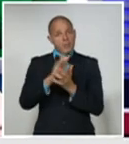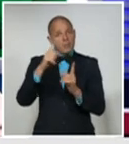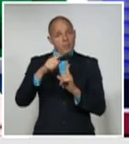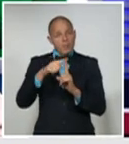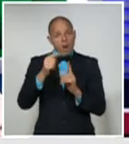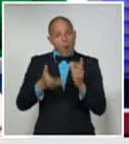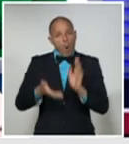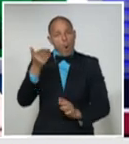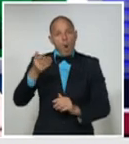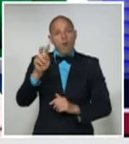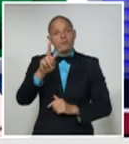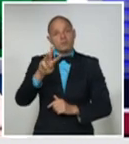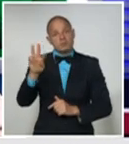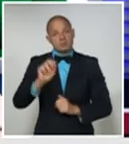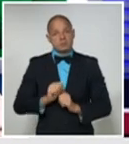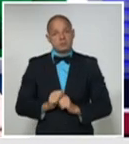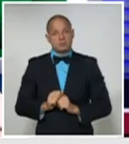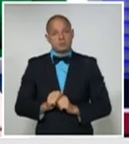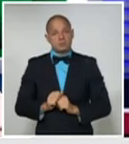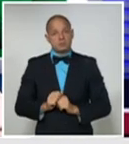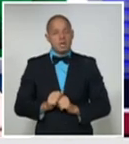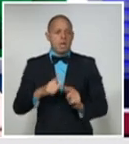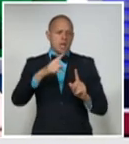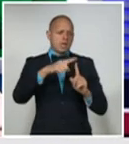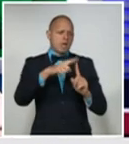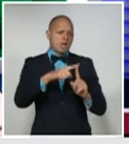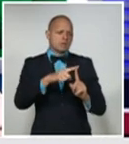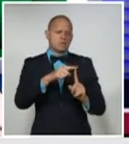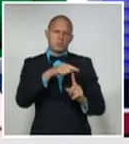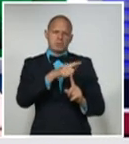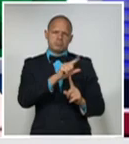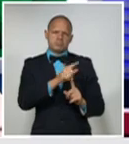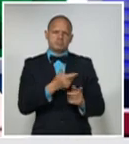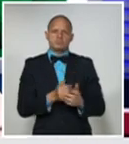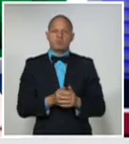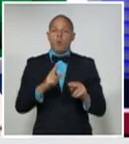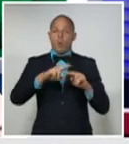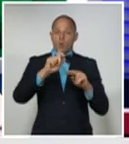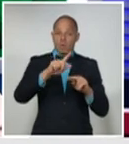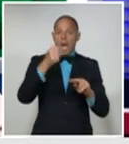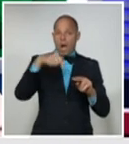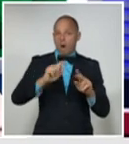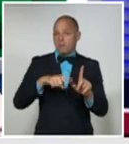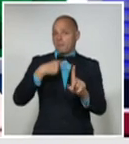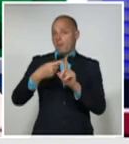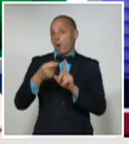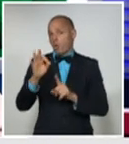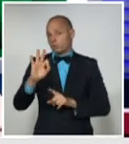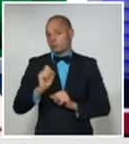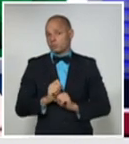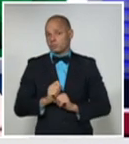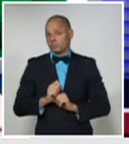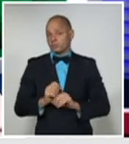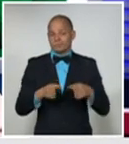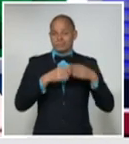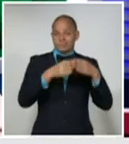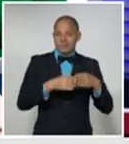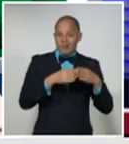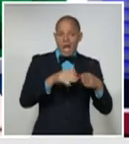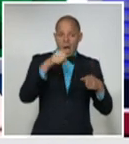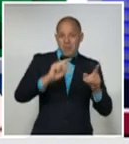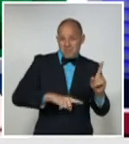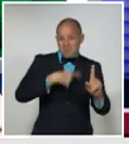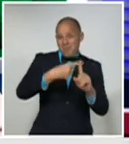Las Tunas, 1, realmente no. Holguín, 8 más. Granma, 71 más, que es la cifra